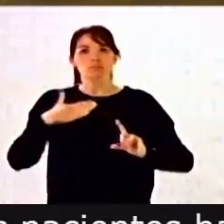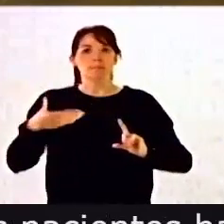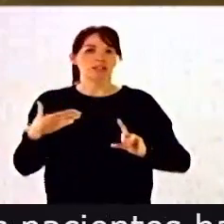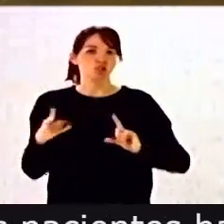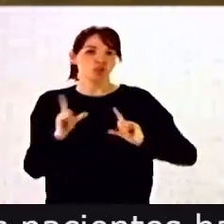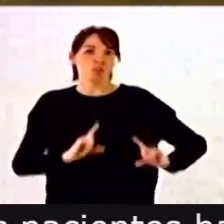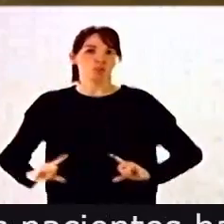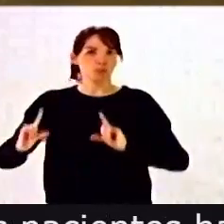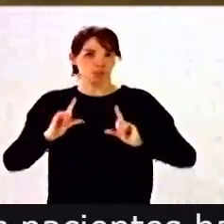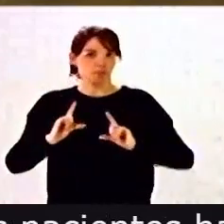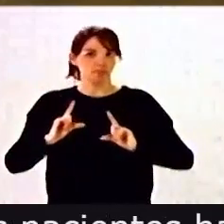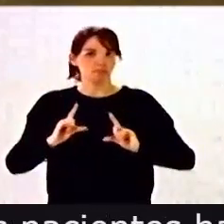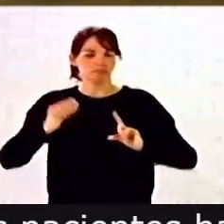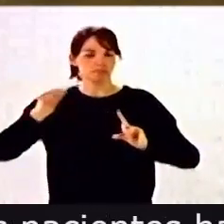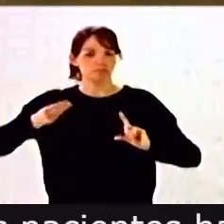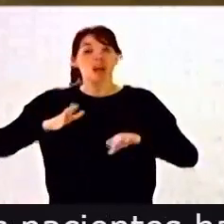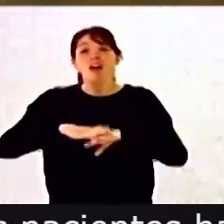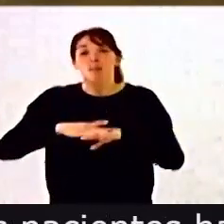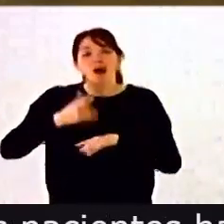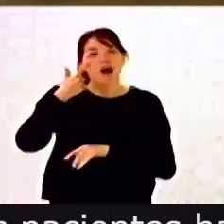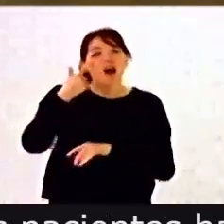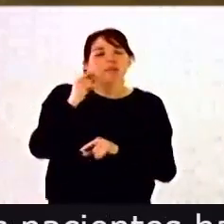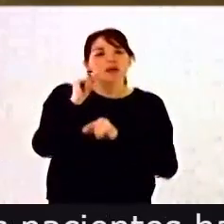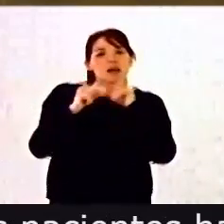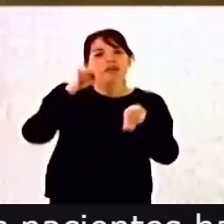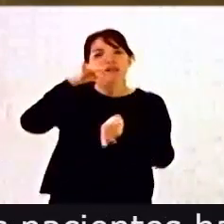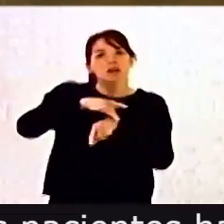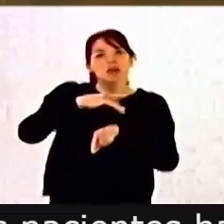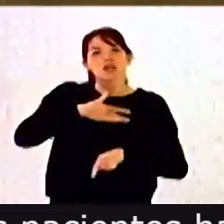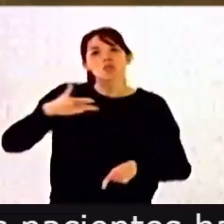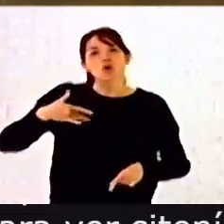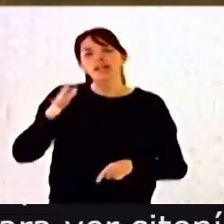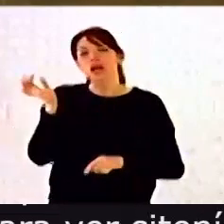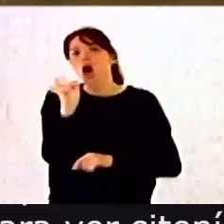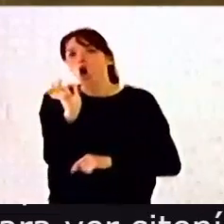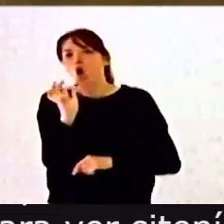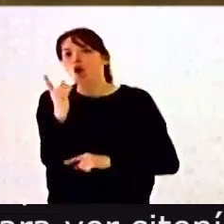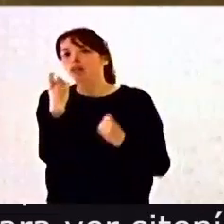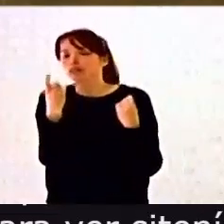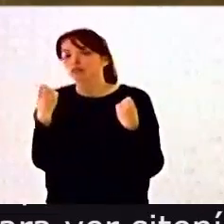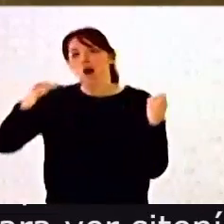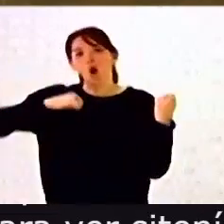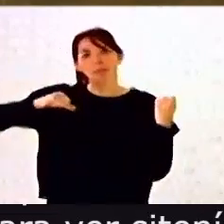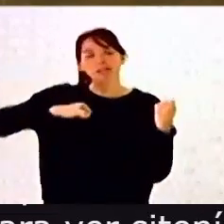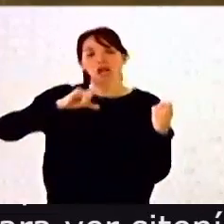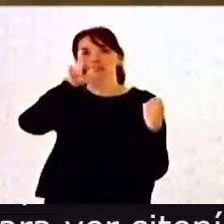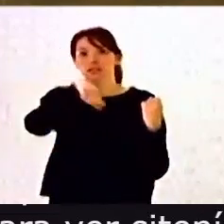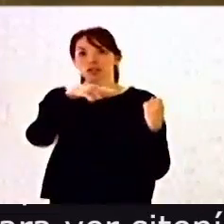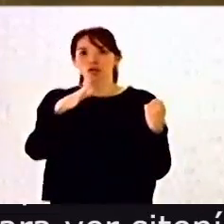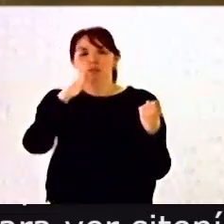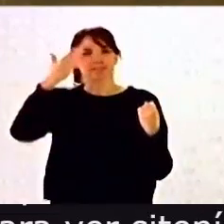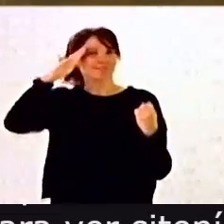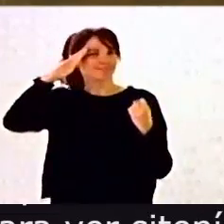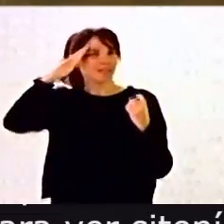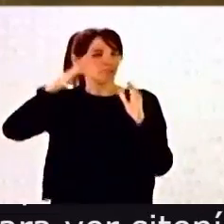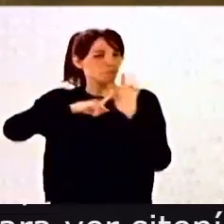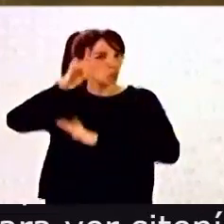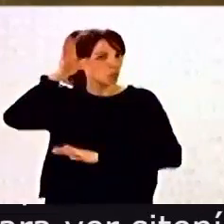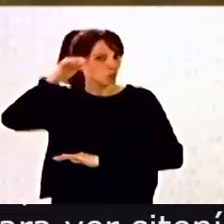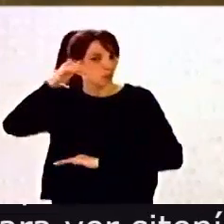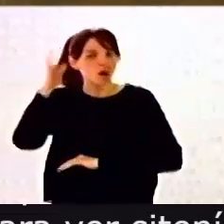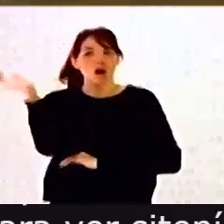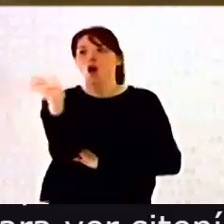gente, para ver si tenía neumonía o no tenía neumonía, tenía criterios de ingreso o no tenía criterios de ingreso, porque tenía más fiebre de lo normal, porque había